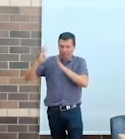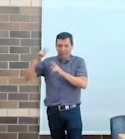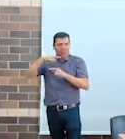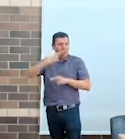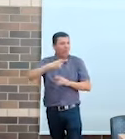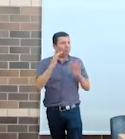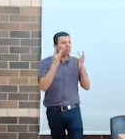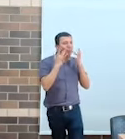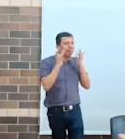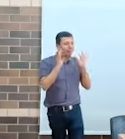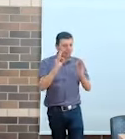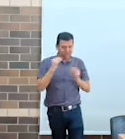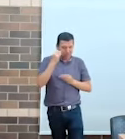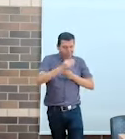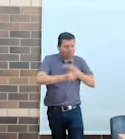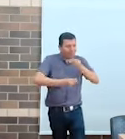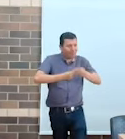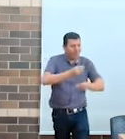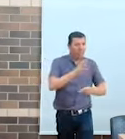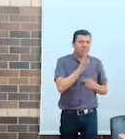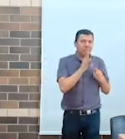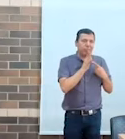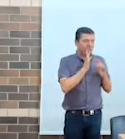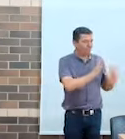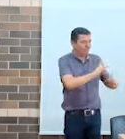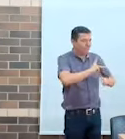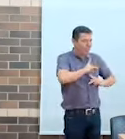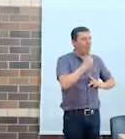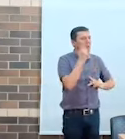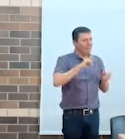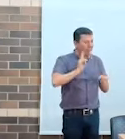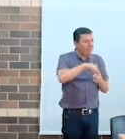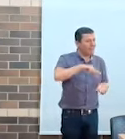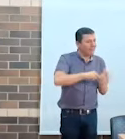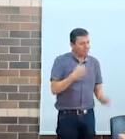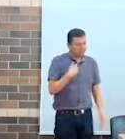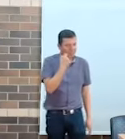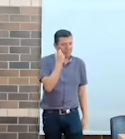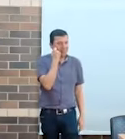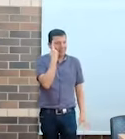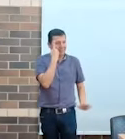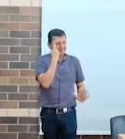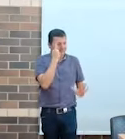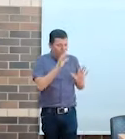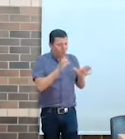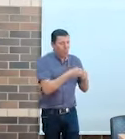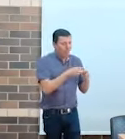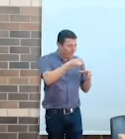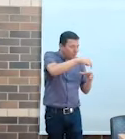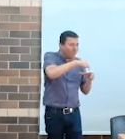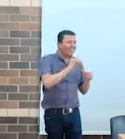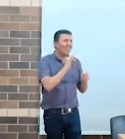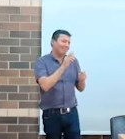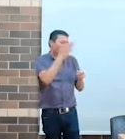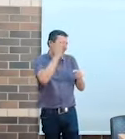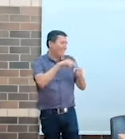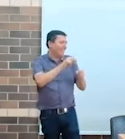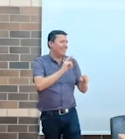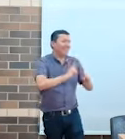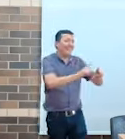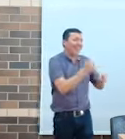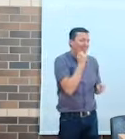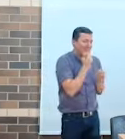ancestrales, que es una lengua pura, una lengua que se ha mantenido a través del tiempo, es su propio idioma. Al